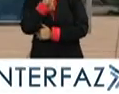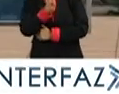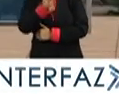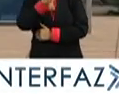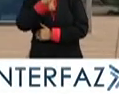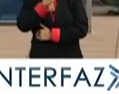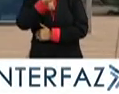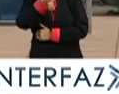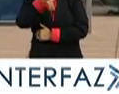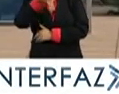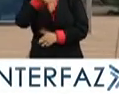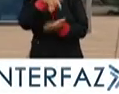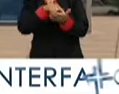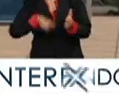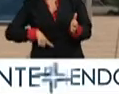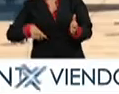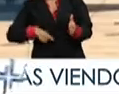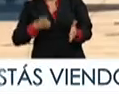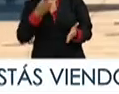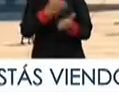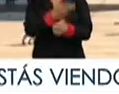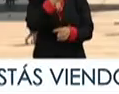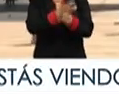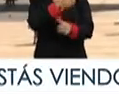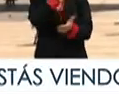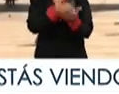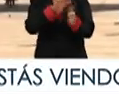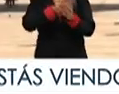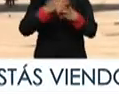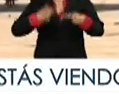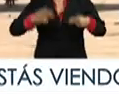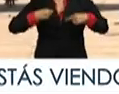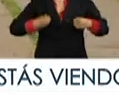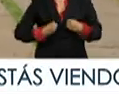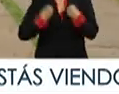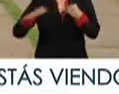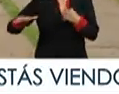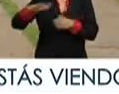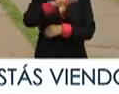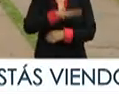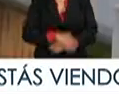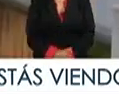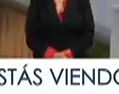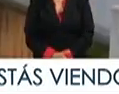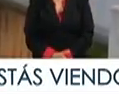Brasilia, sede del gobierno y la tercera ciudad más poblada de esa nación.